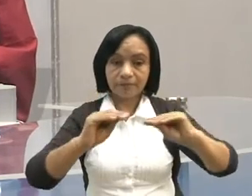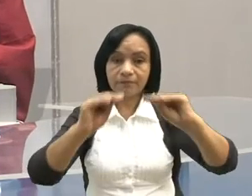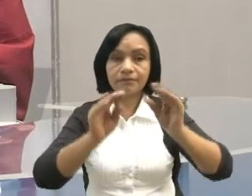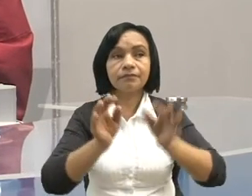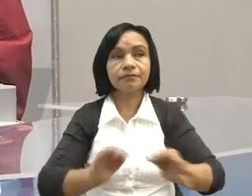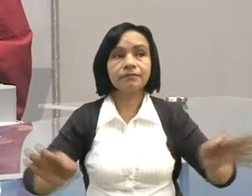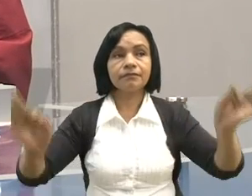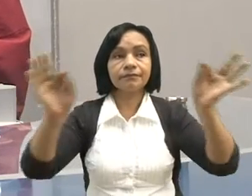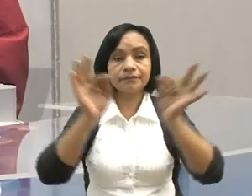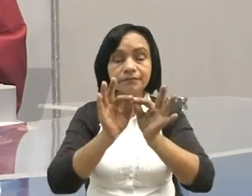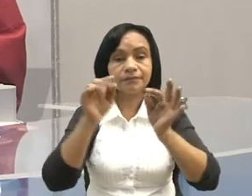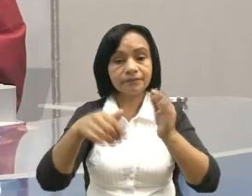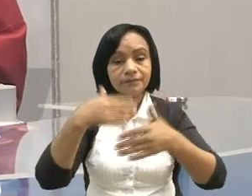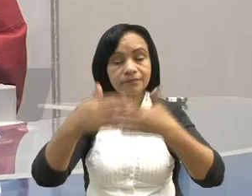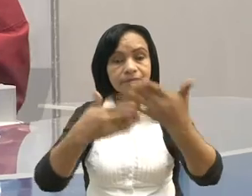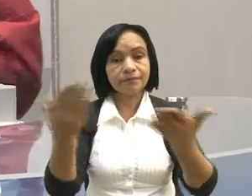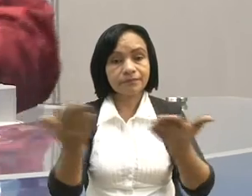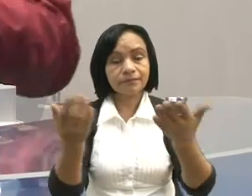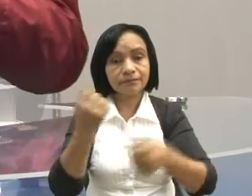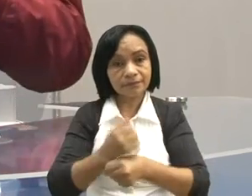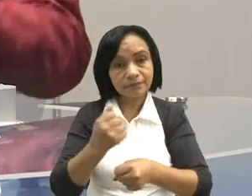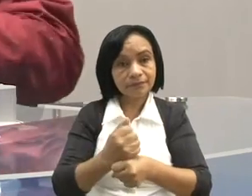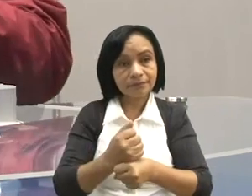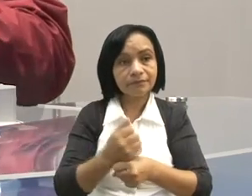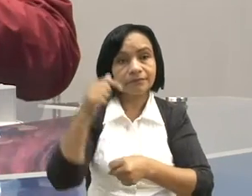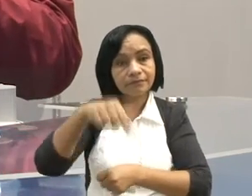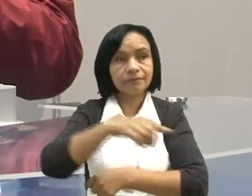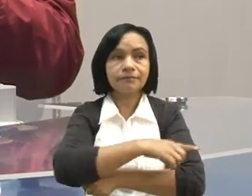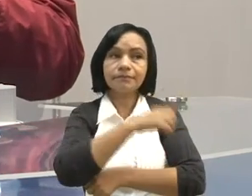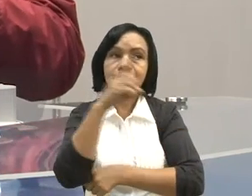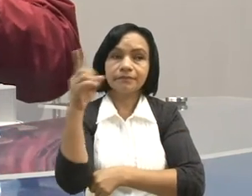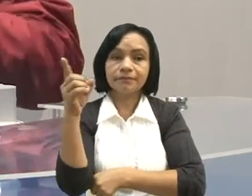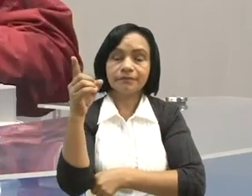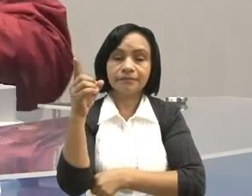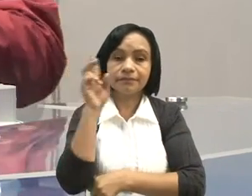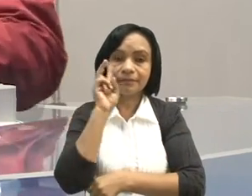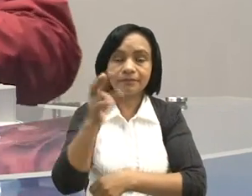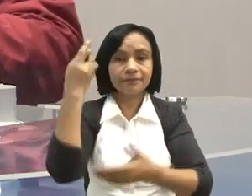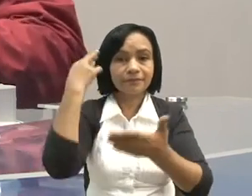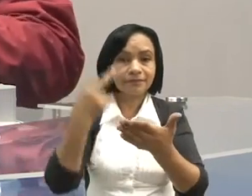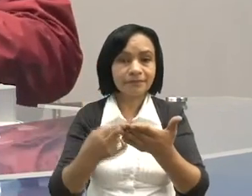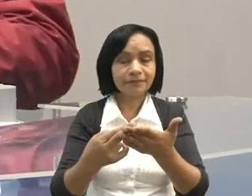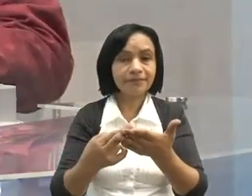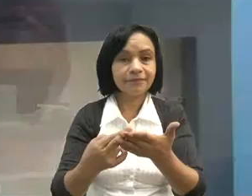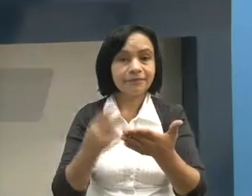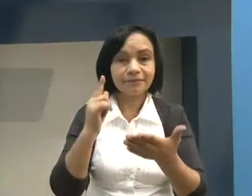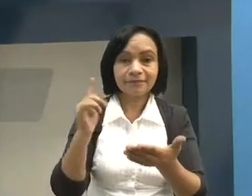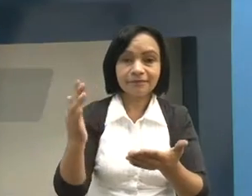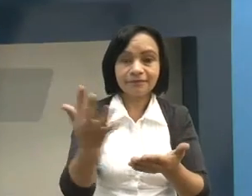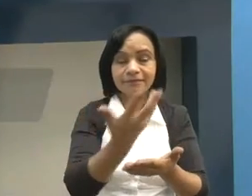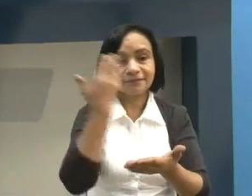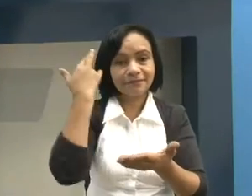papel determinante en este proceso. Por lo tanto, hoy, vos ya no te acordaste, pero todos